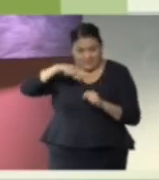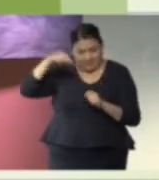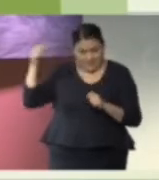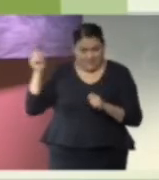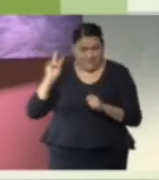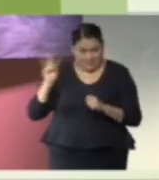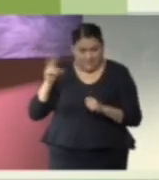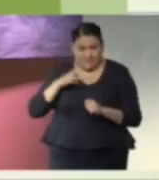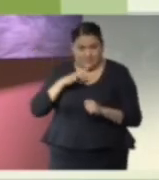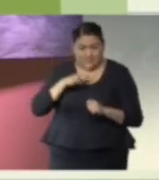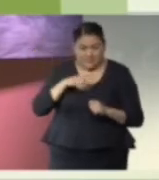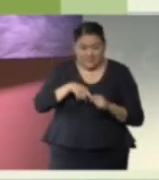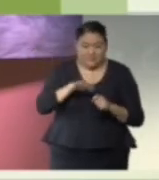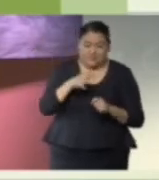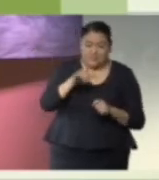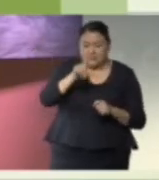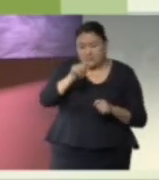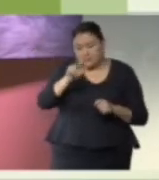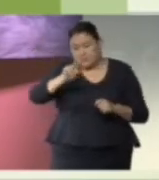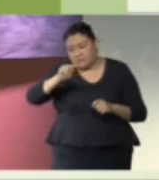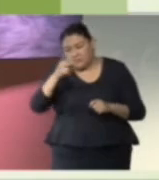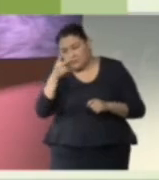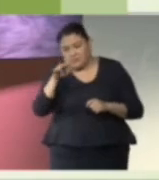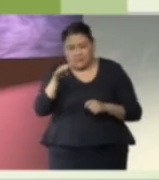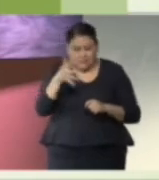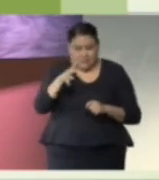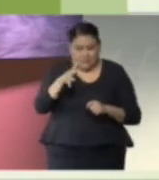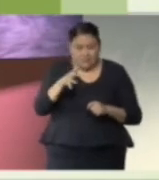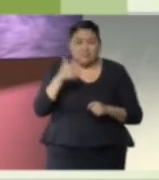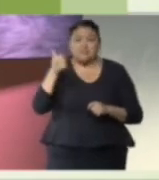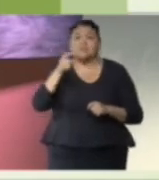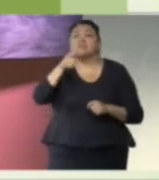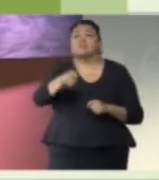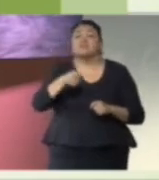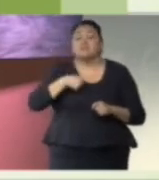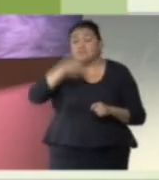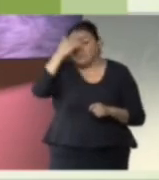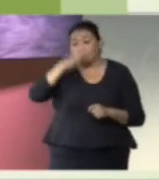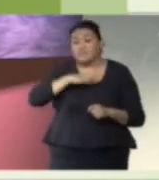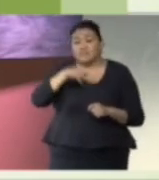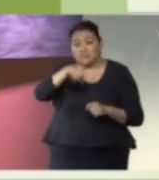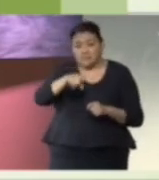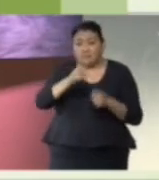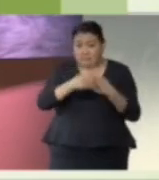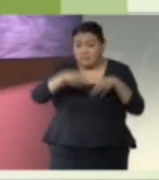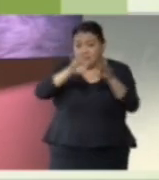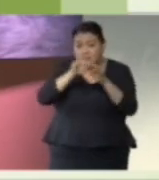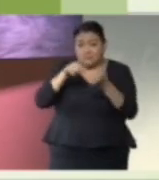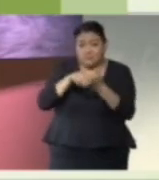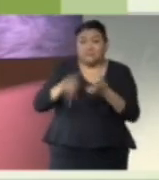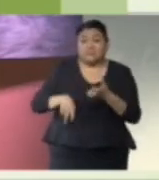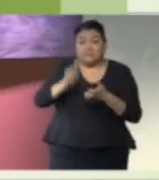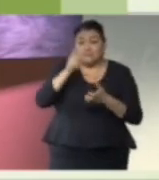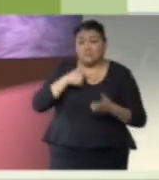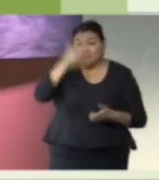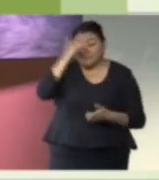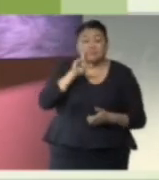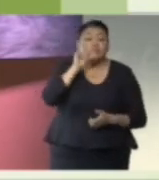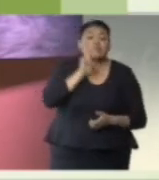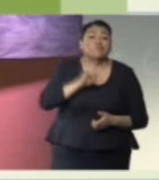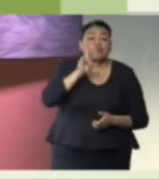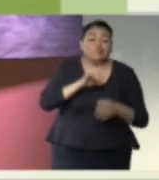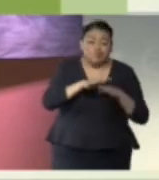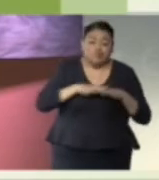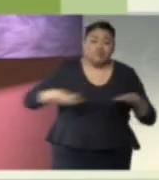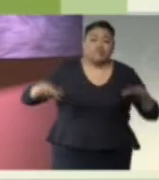tasa de 70 a 82, lo que significa que, pues sí, puede tener una importancia, pero sí, en las mujeres es mucho más